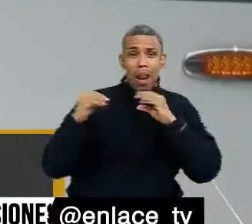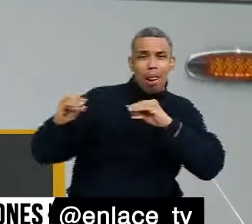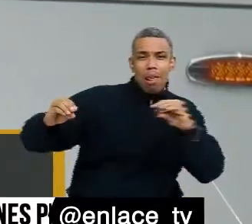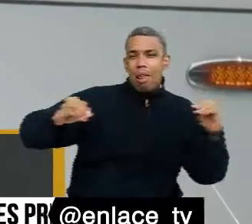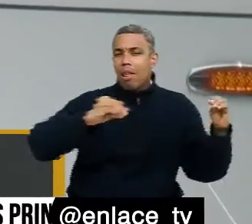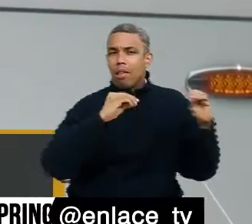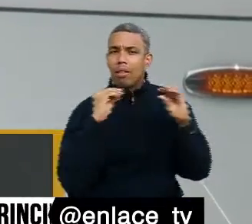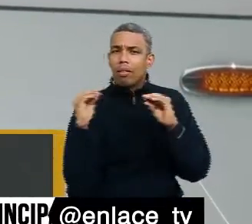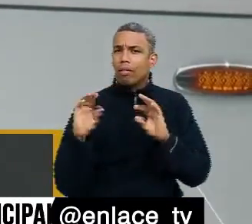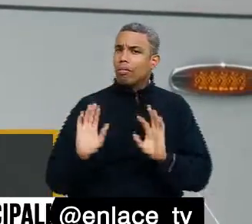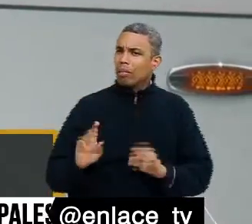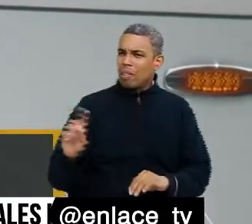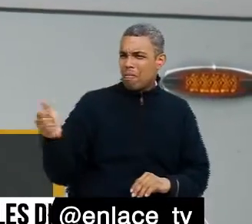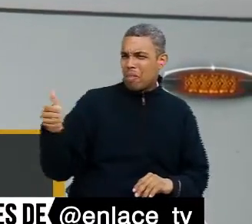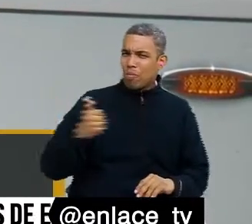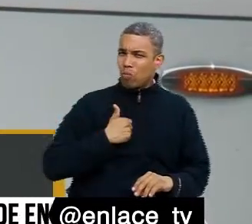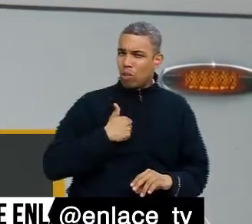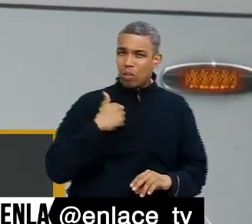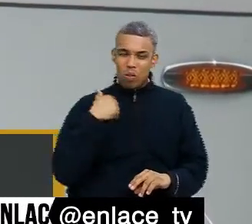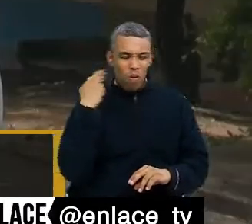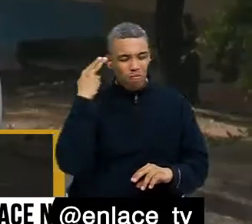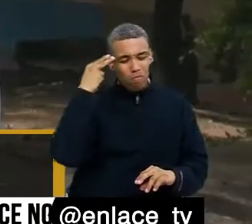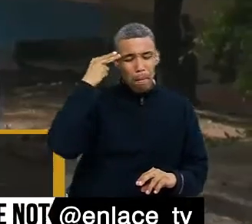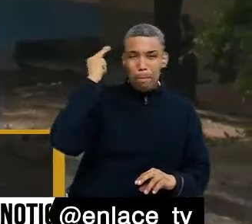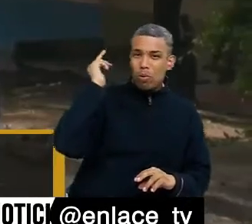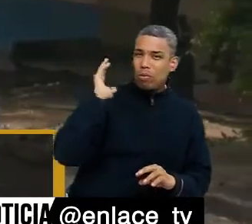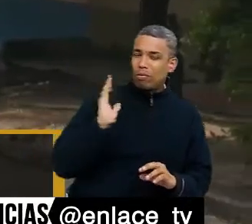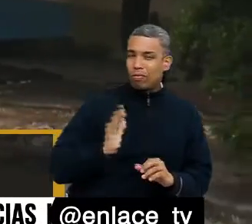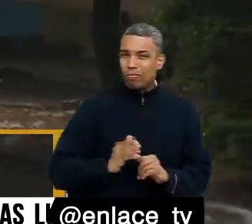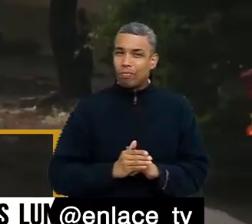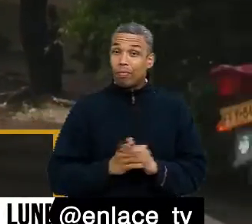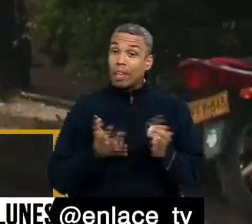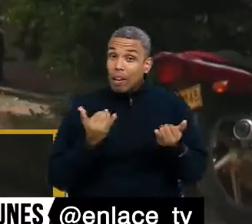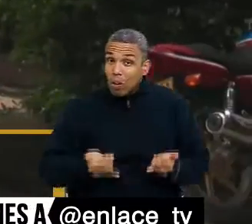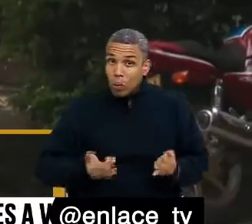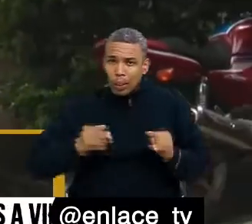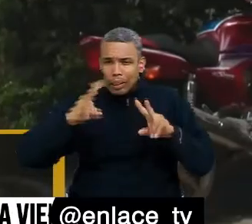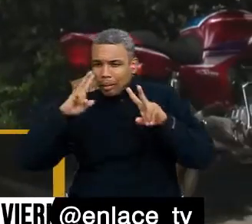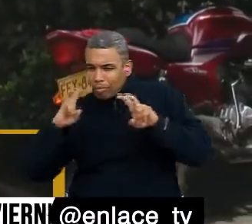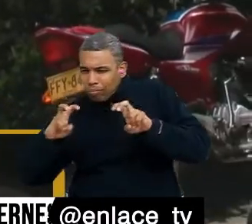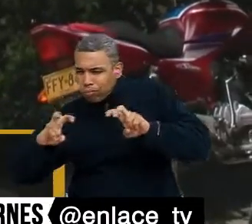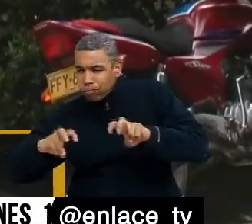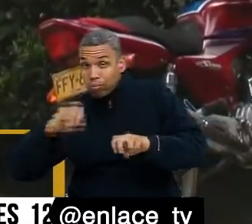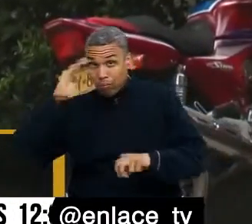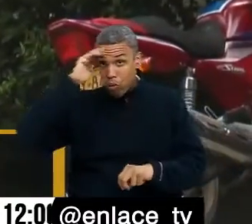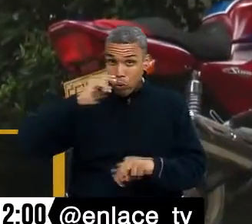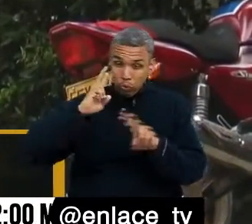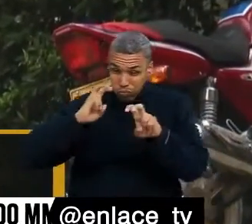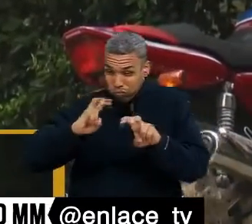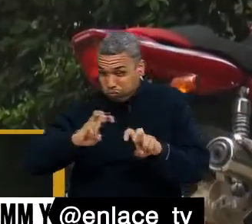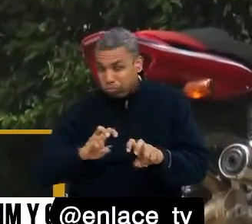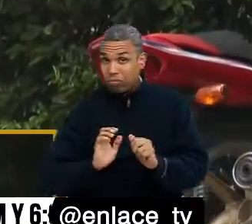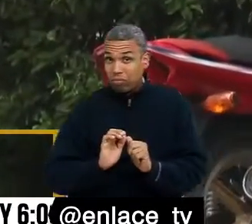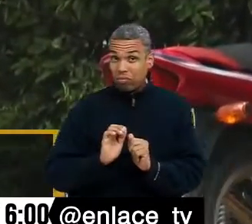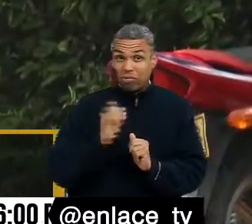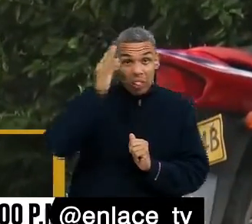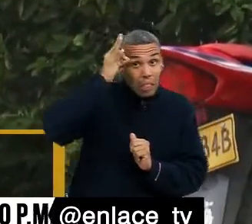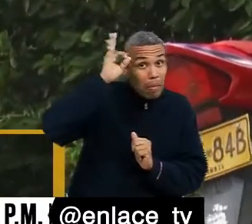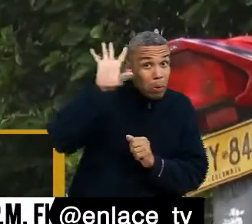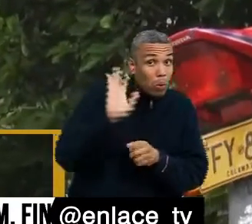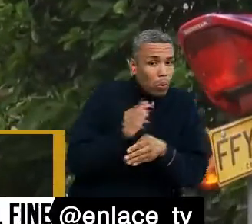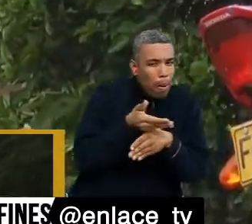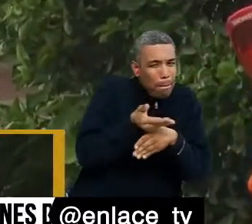las 10 de la mañana decide quitarse la vida. Pero son hechos que son materia de investigación, es una noticia en desarrollo, estaremos indagando con